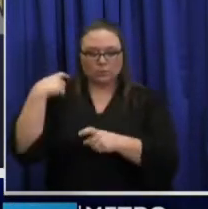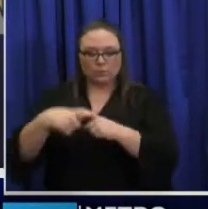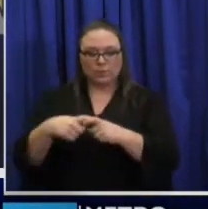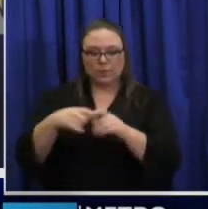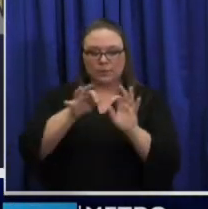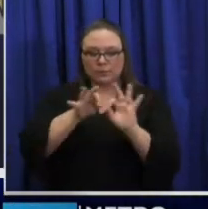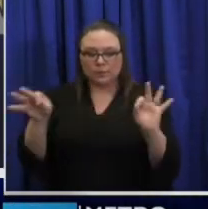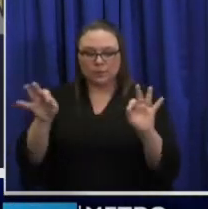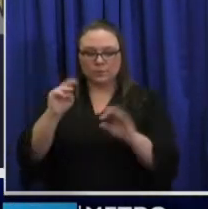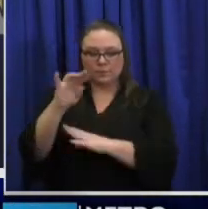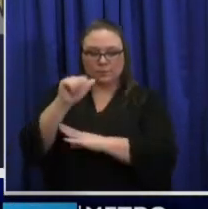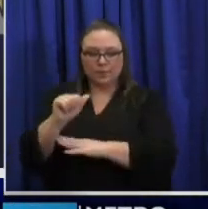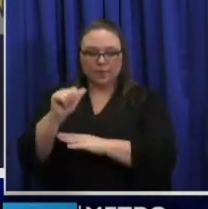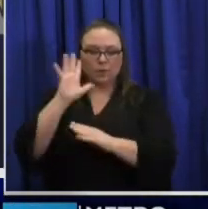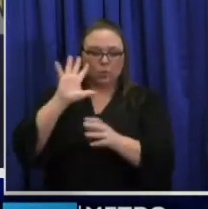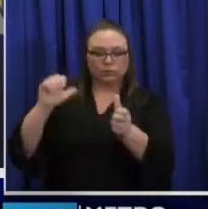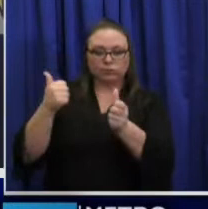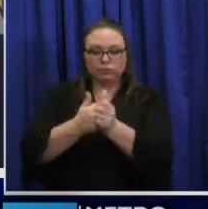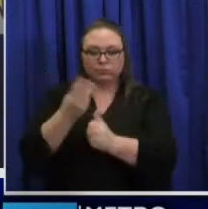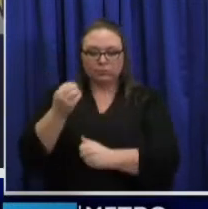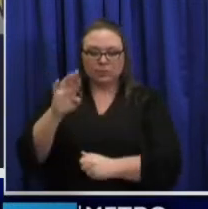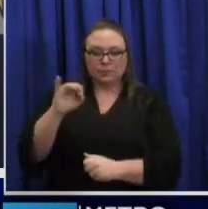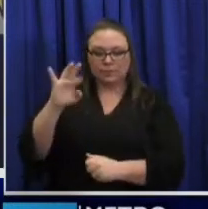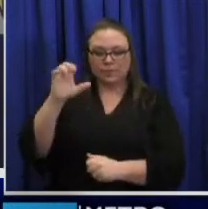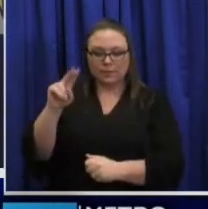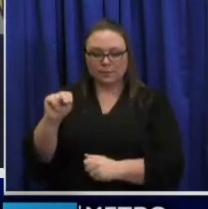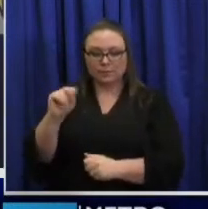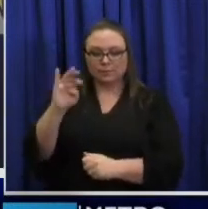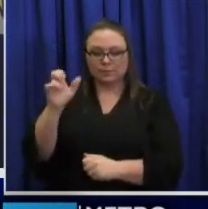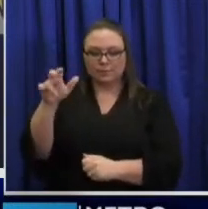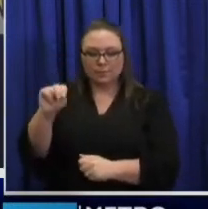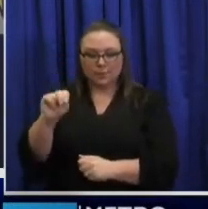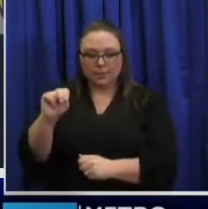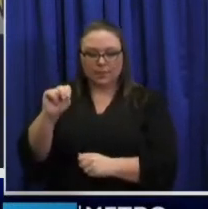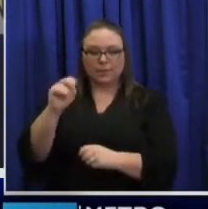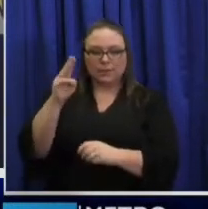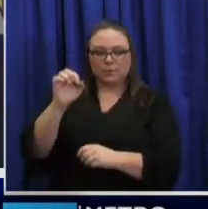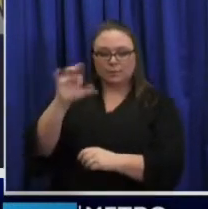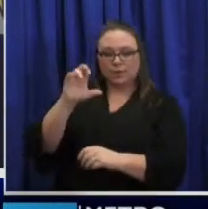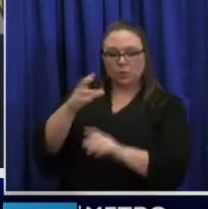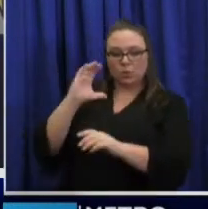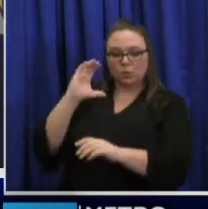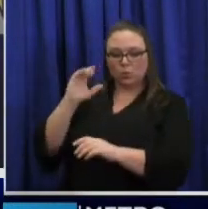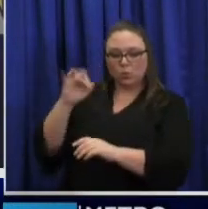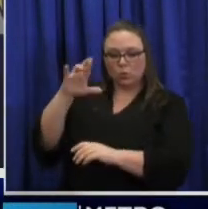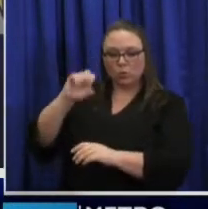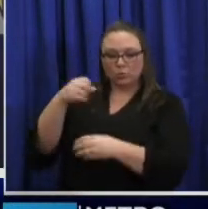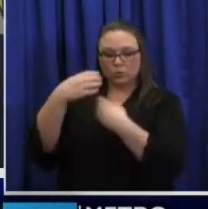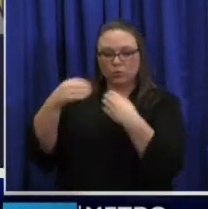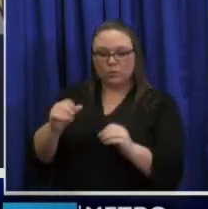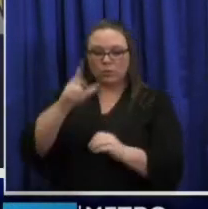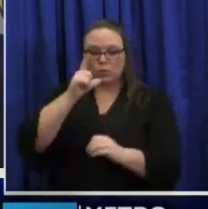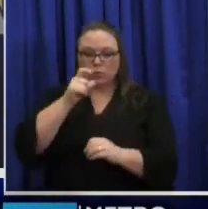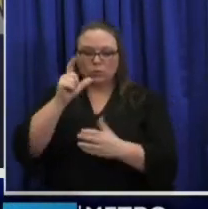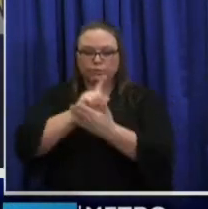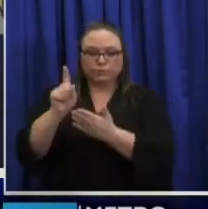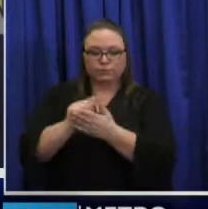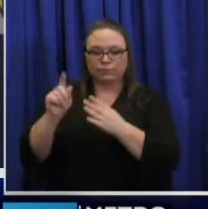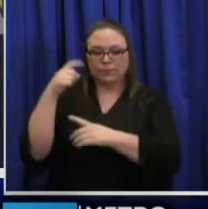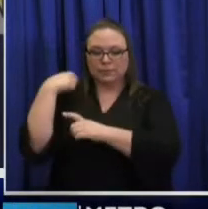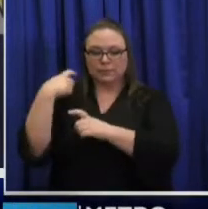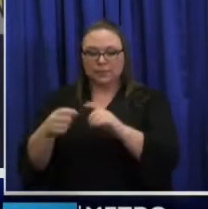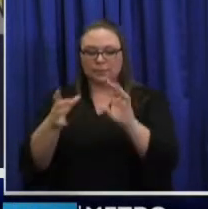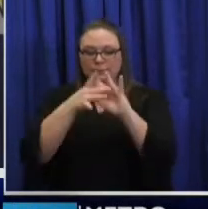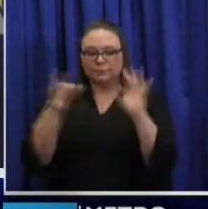la vacuna. Los medios locales en español son actualizados por el señor Fabián Bene, el cual trabaja en la oficina del alcalde, quien tiene